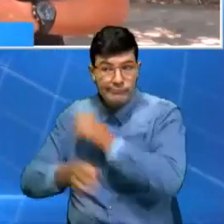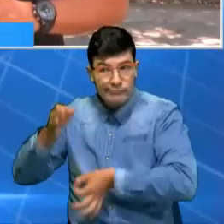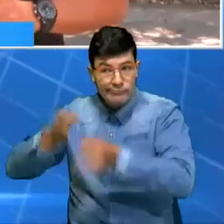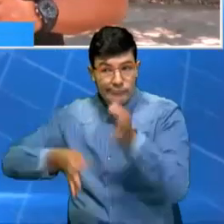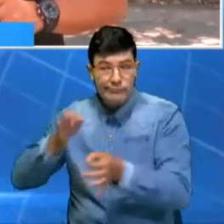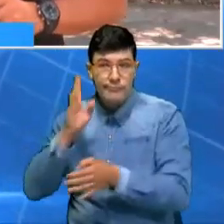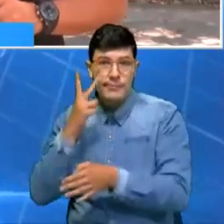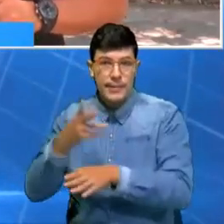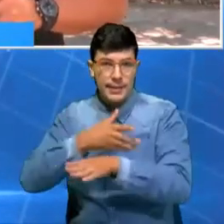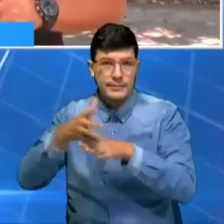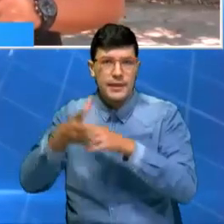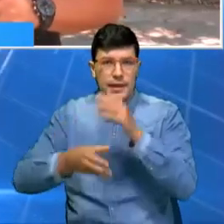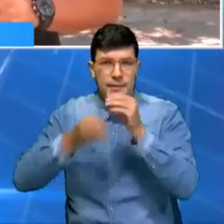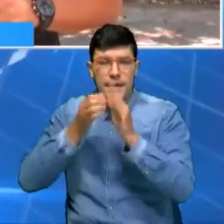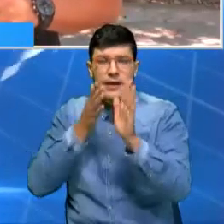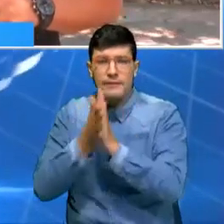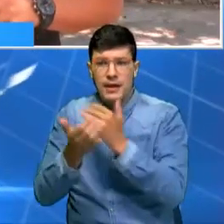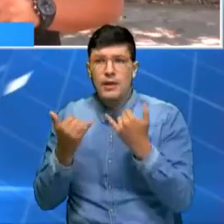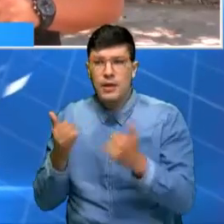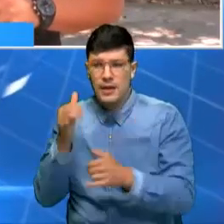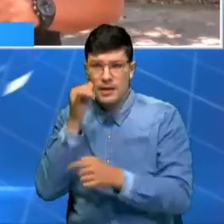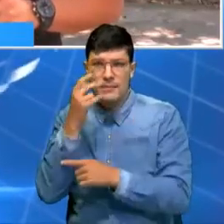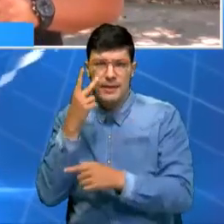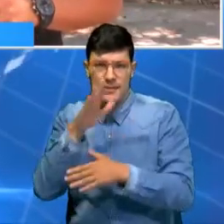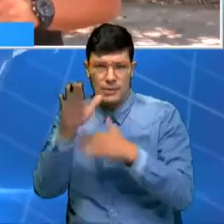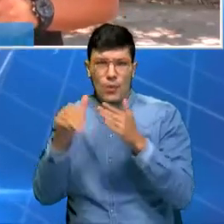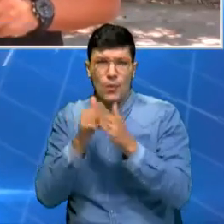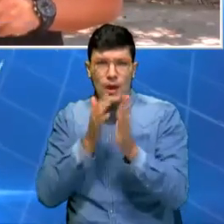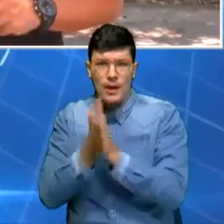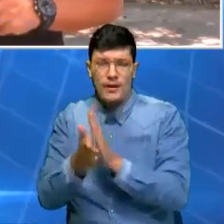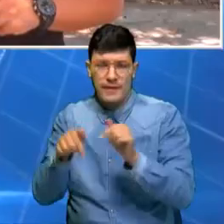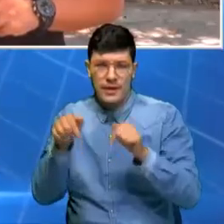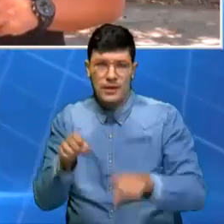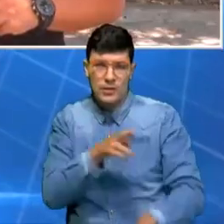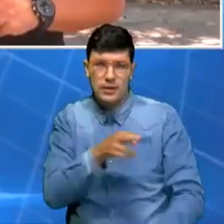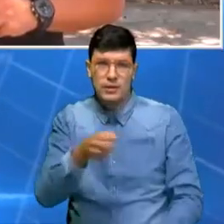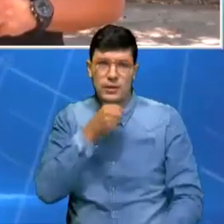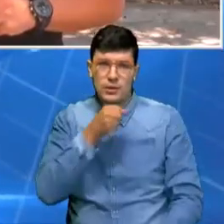desde la ciudad de Cúcuta con la cámara de Mario Corredor, Danilo Coronel, Oriente Noticias. Muy buenas tardes.